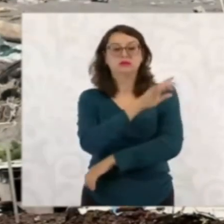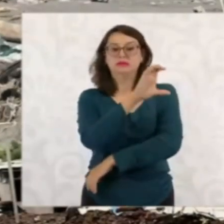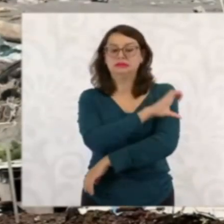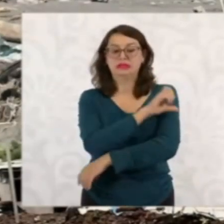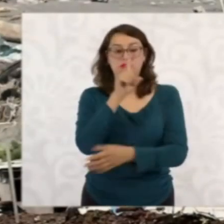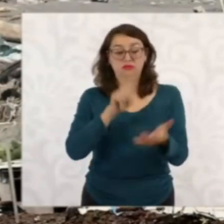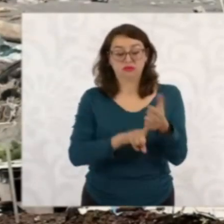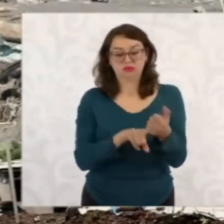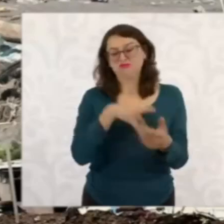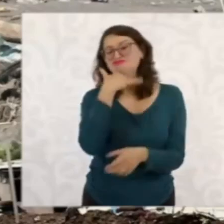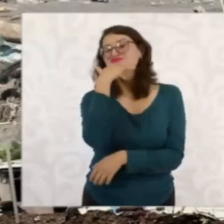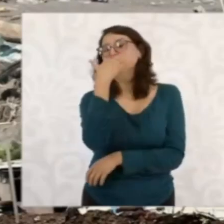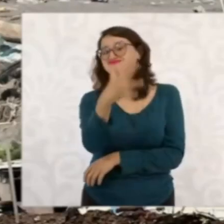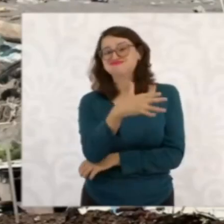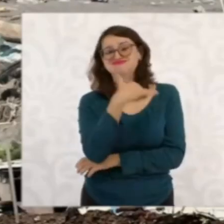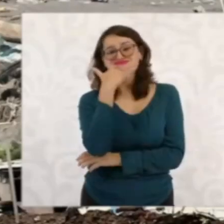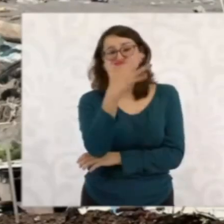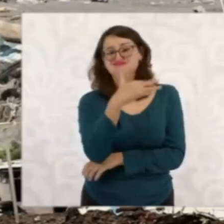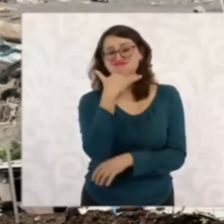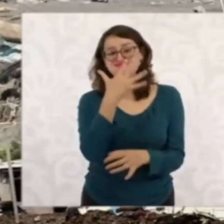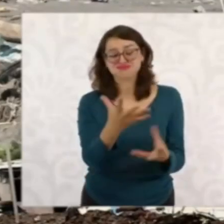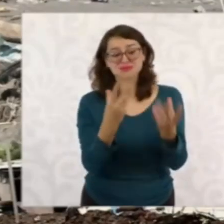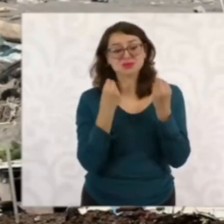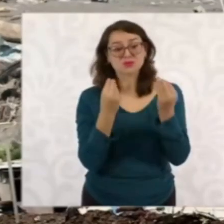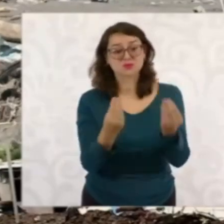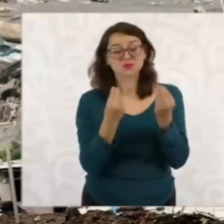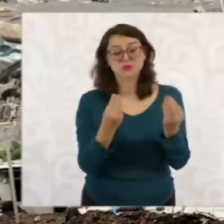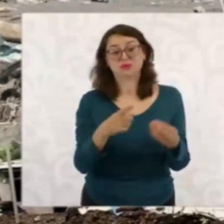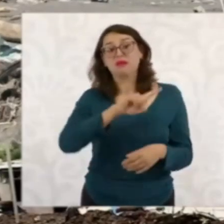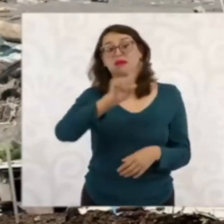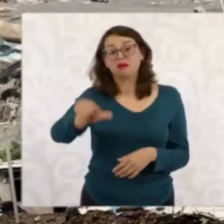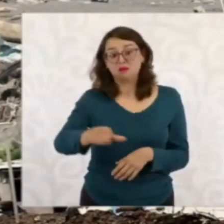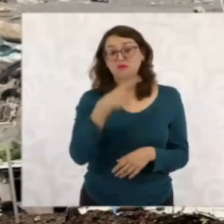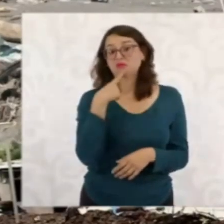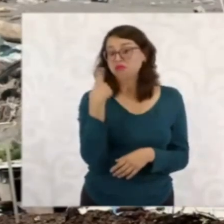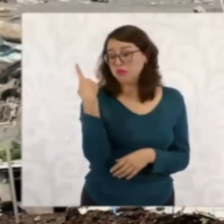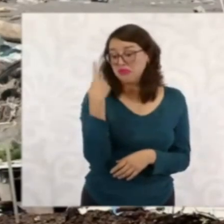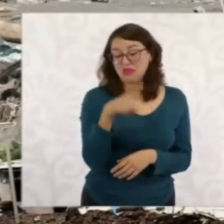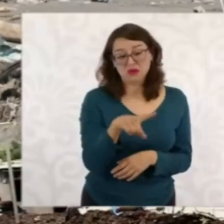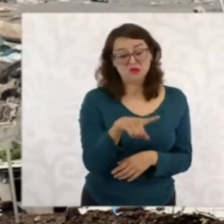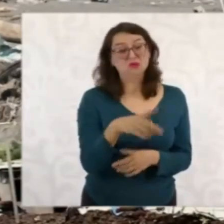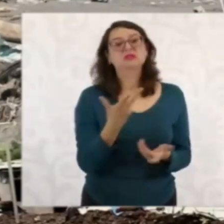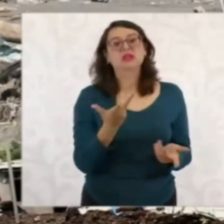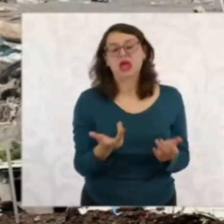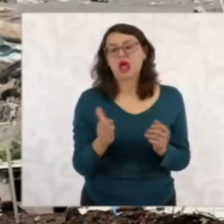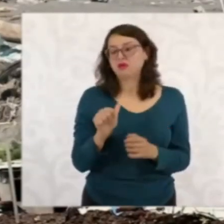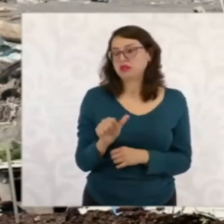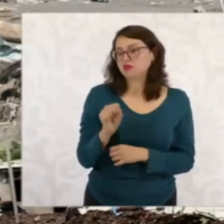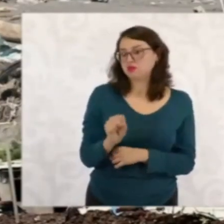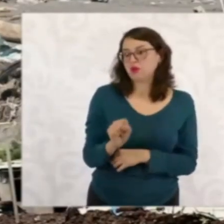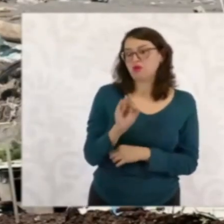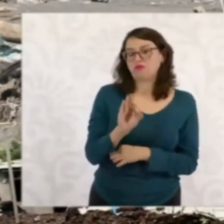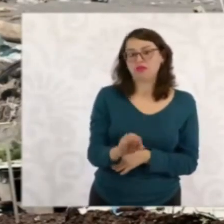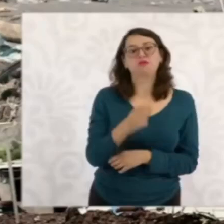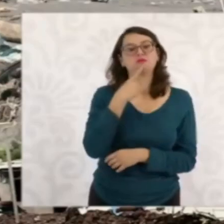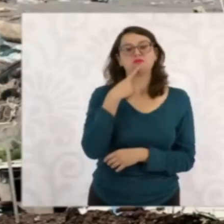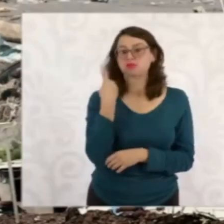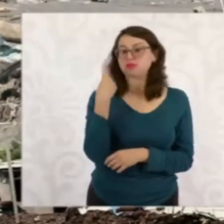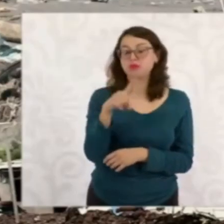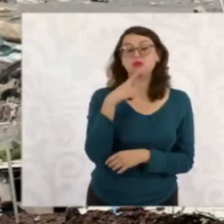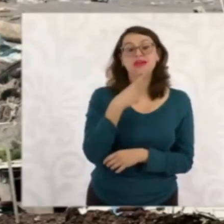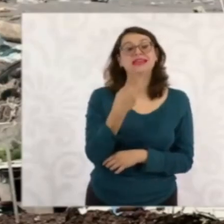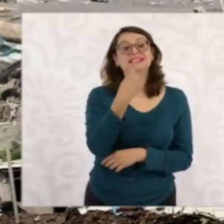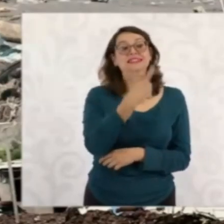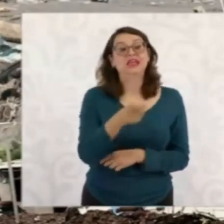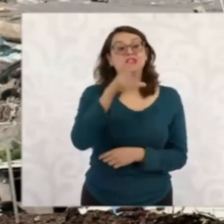corrupción, que la llevaron incluso a la denuncia. La Auditoría Superior presentó observaciones acreditando de